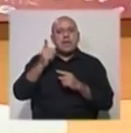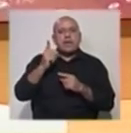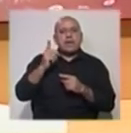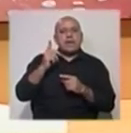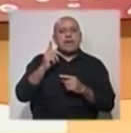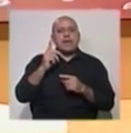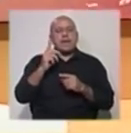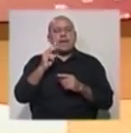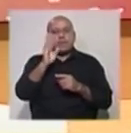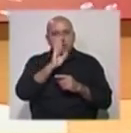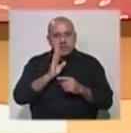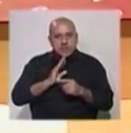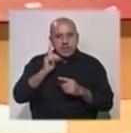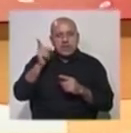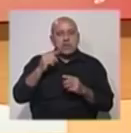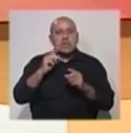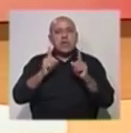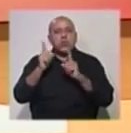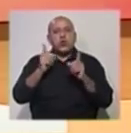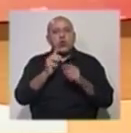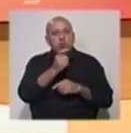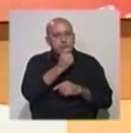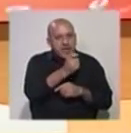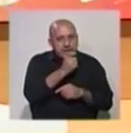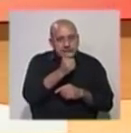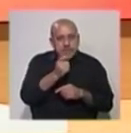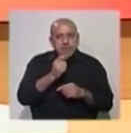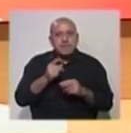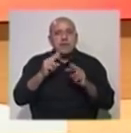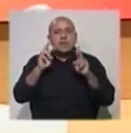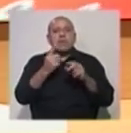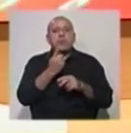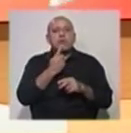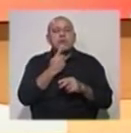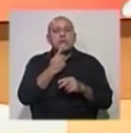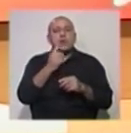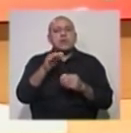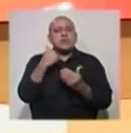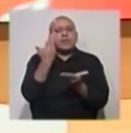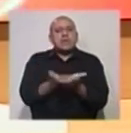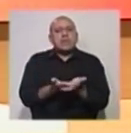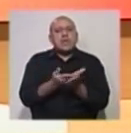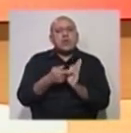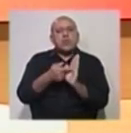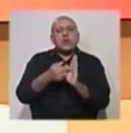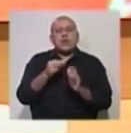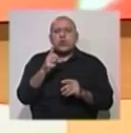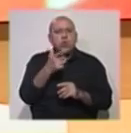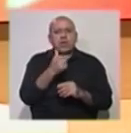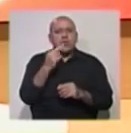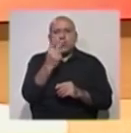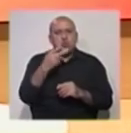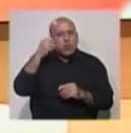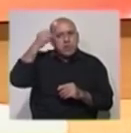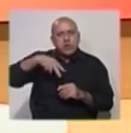y en algunos relatos periodísticos y también en pronunciamientos políticos se plantea como que acá no hay dos opiniones, que